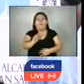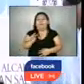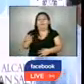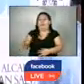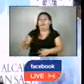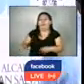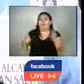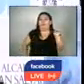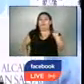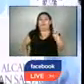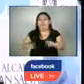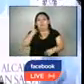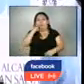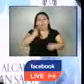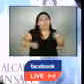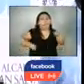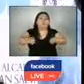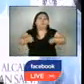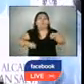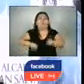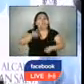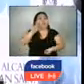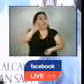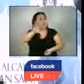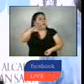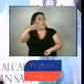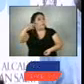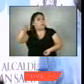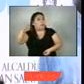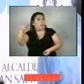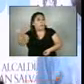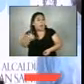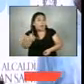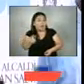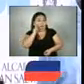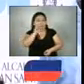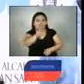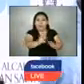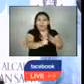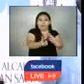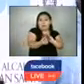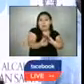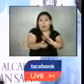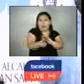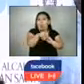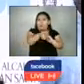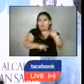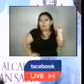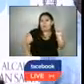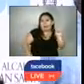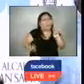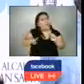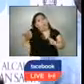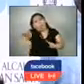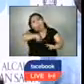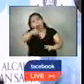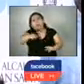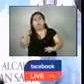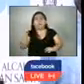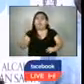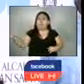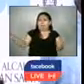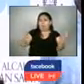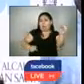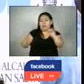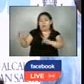Salvador a más de 500 mil personas diarias, es decir, no solo son las personas que viven en la capital las que hacen uso de estas calles municipales, que muchas veces